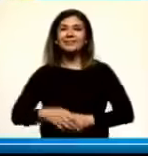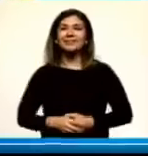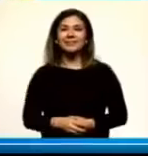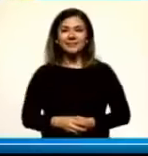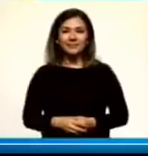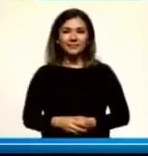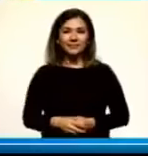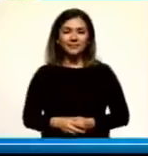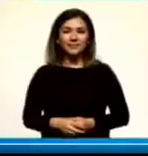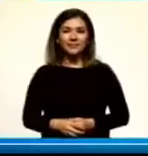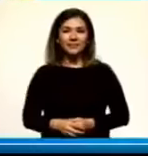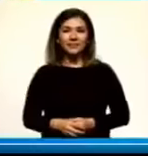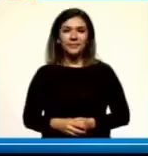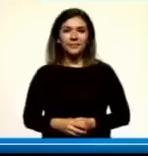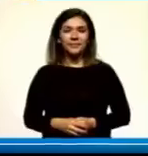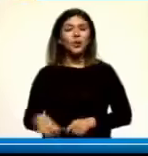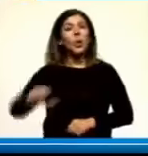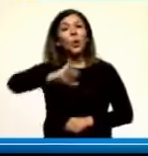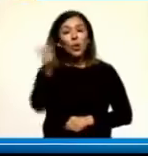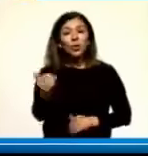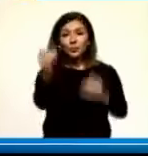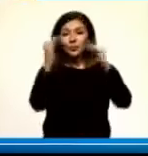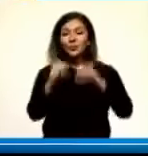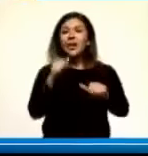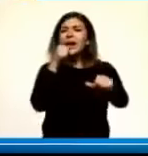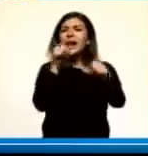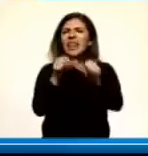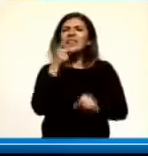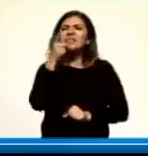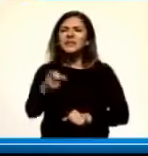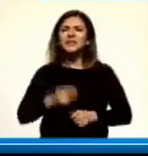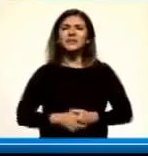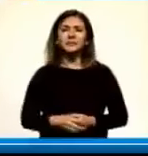640. Si en letras escribe